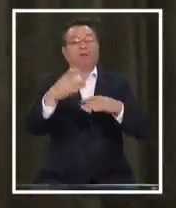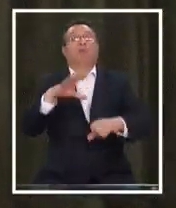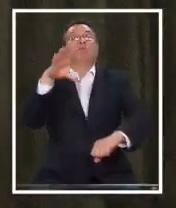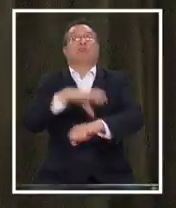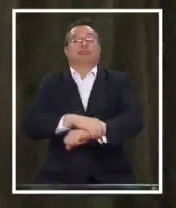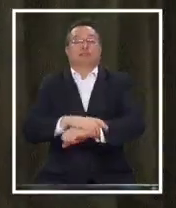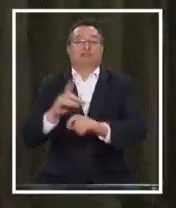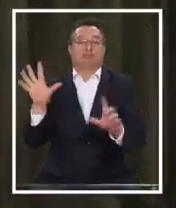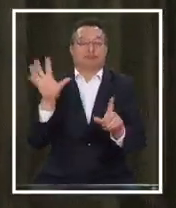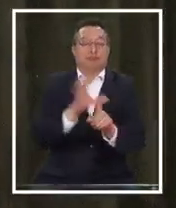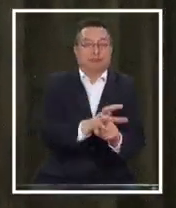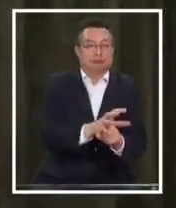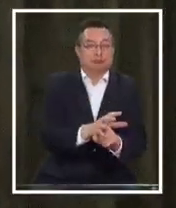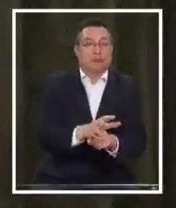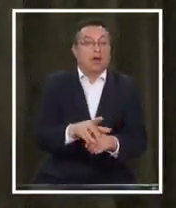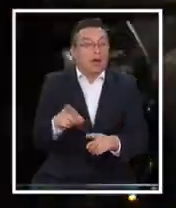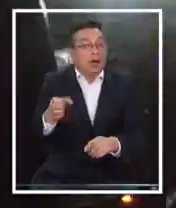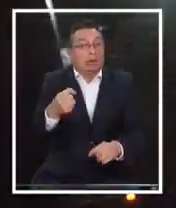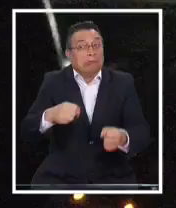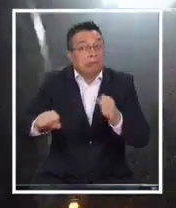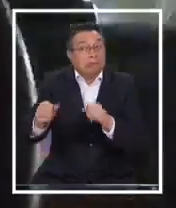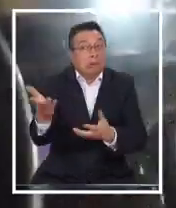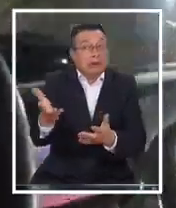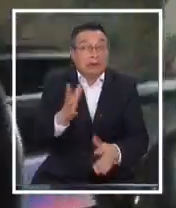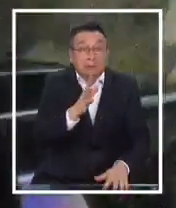detenidos, que en algo malo andaban.